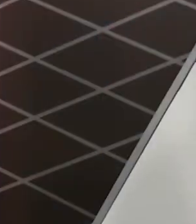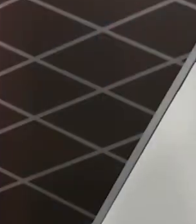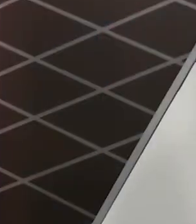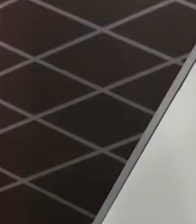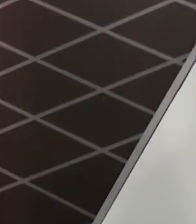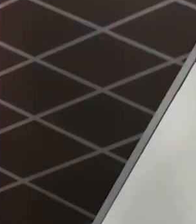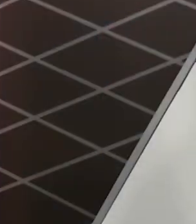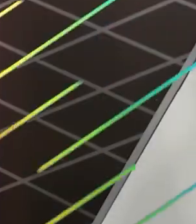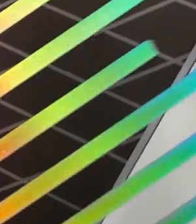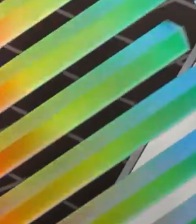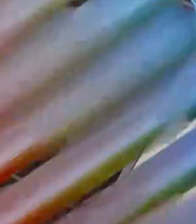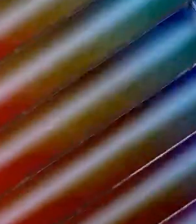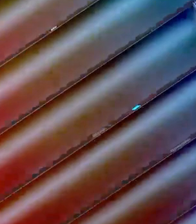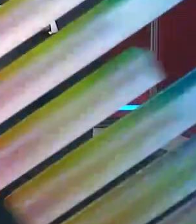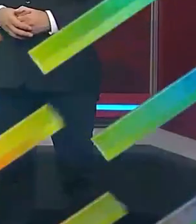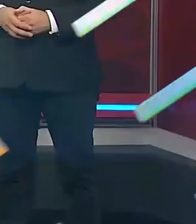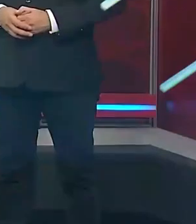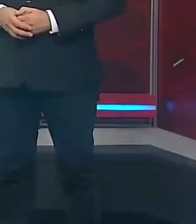Miércoles.